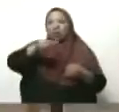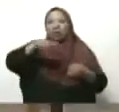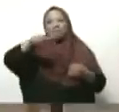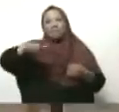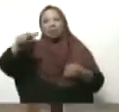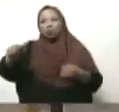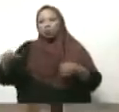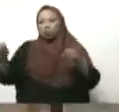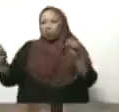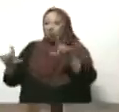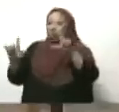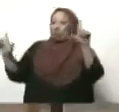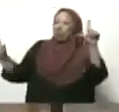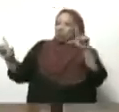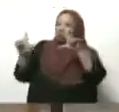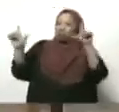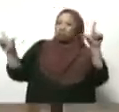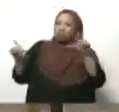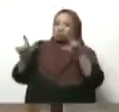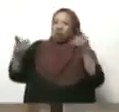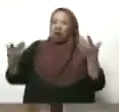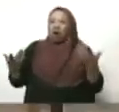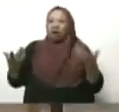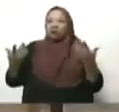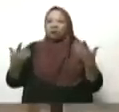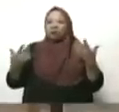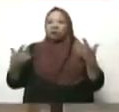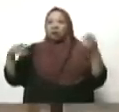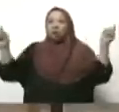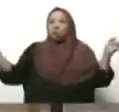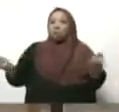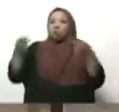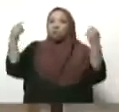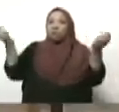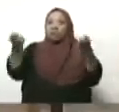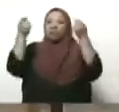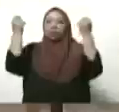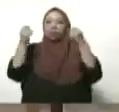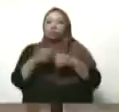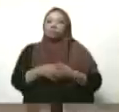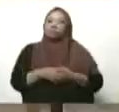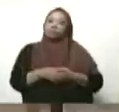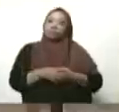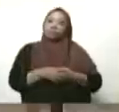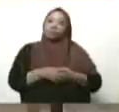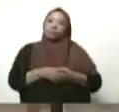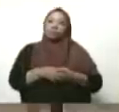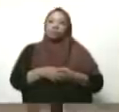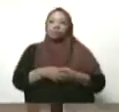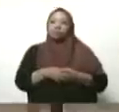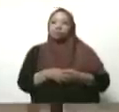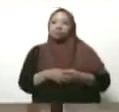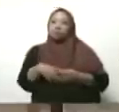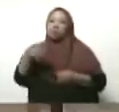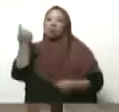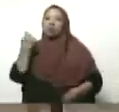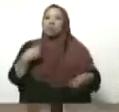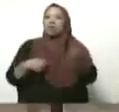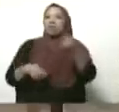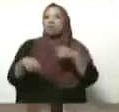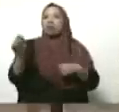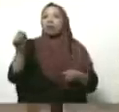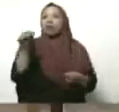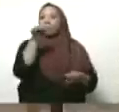televisivo fílmico propagandístico donde te venden el tema de que